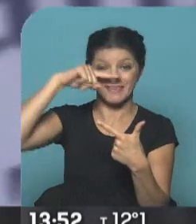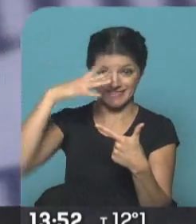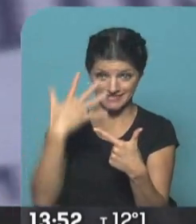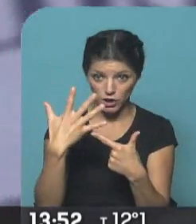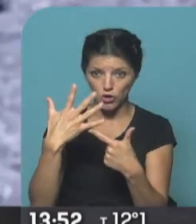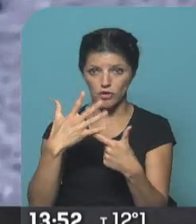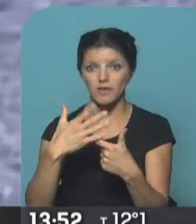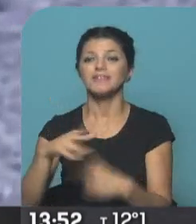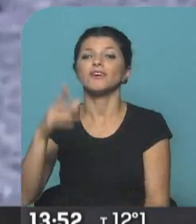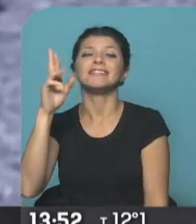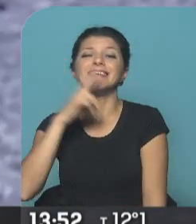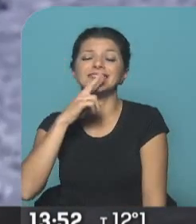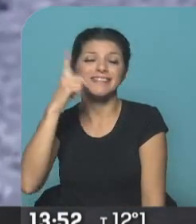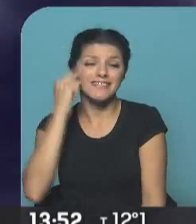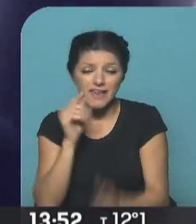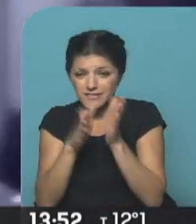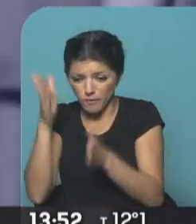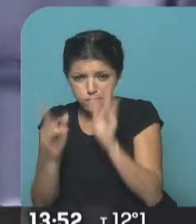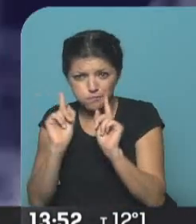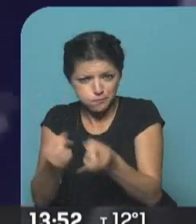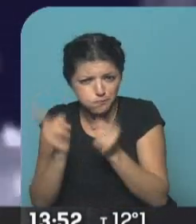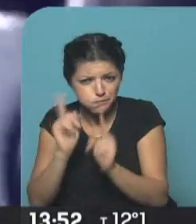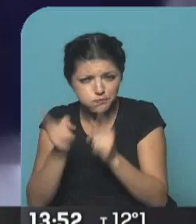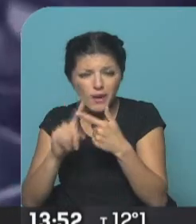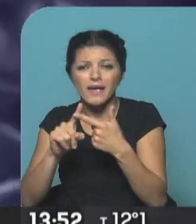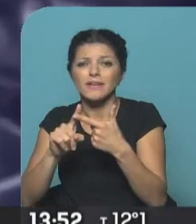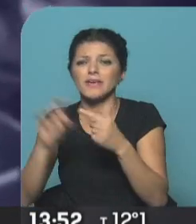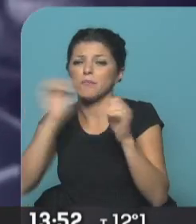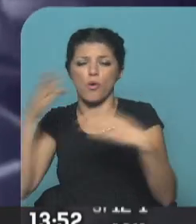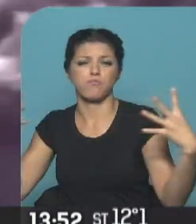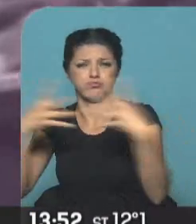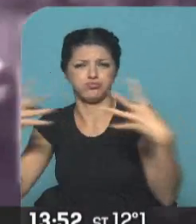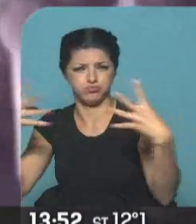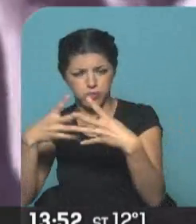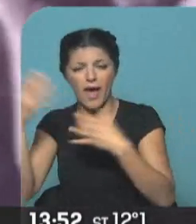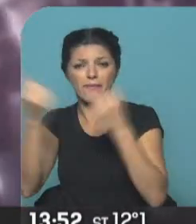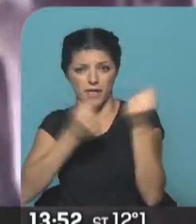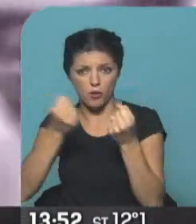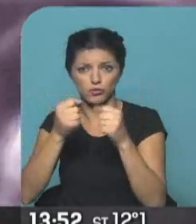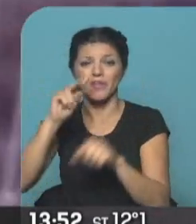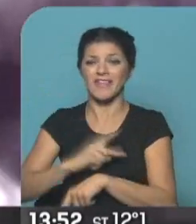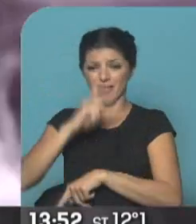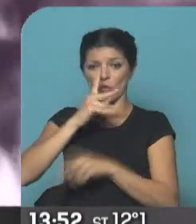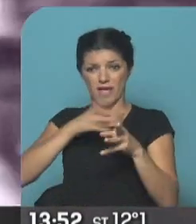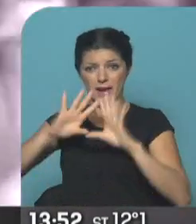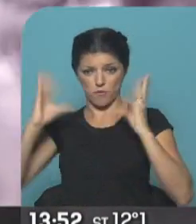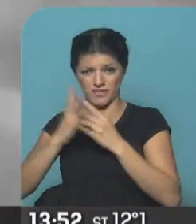durante 17 días, en los que protagonizaron el mayor combate de blindados desde la Segunda Guerra